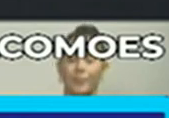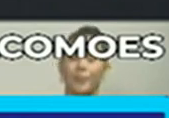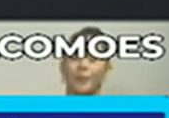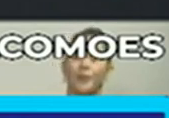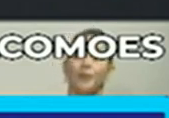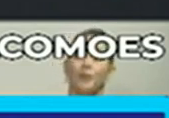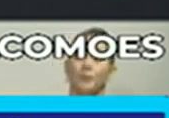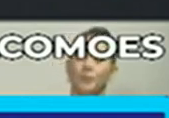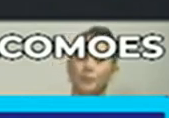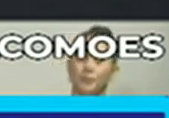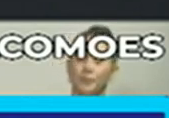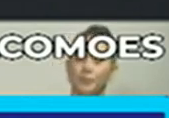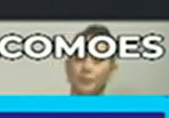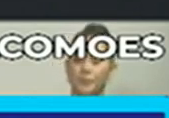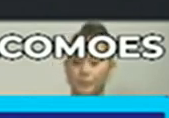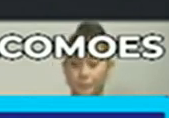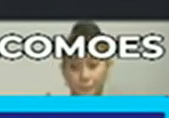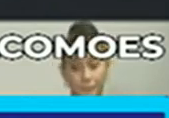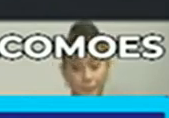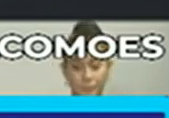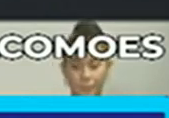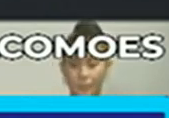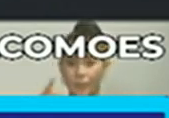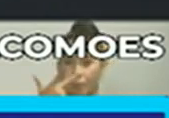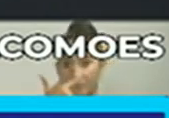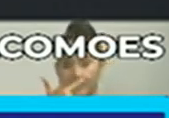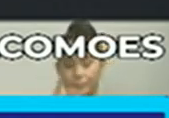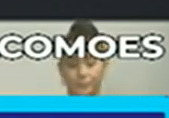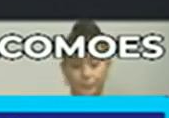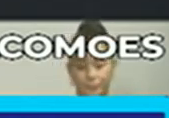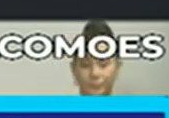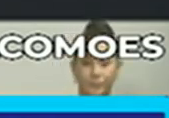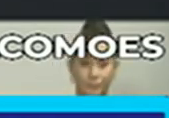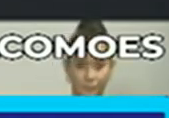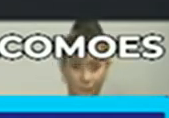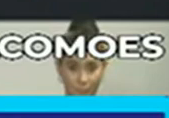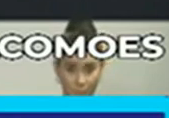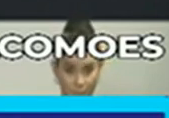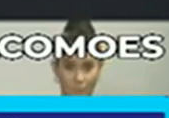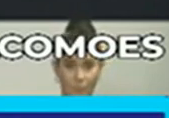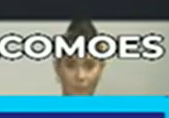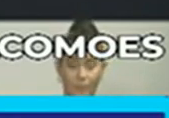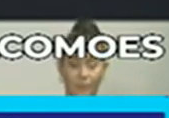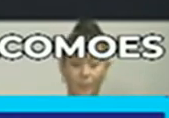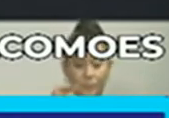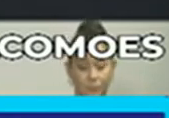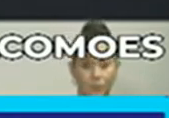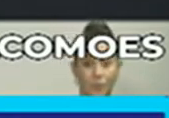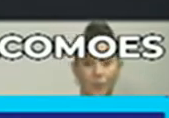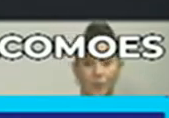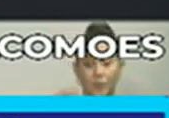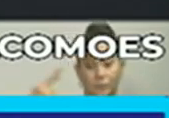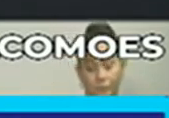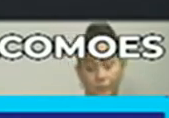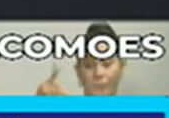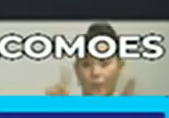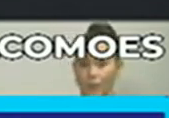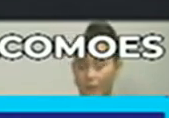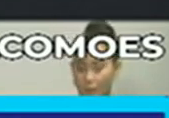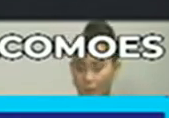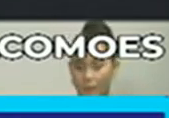Operativamente, nos dividimos en tres subgrupos que abarcan los ejes de marco legal, capital